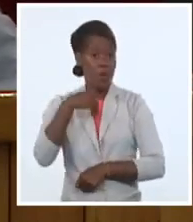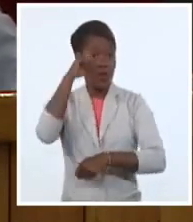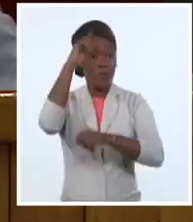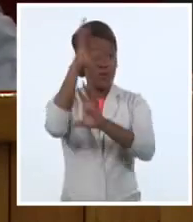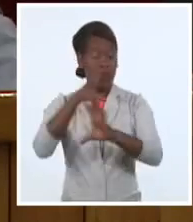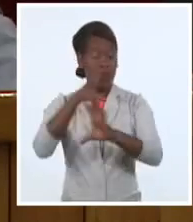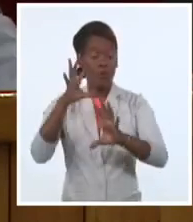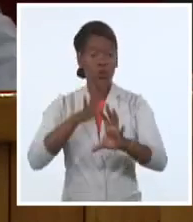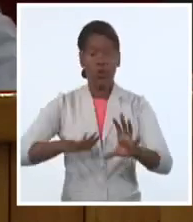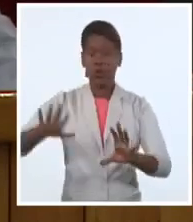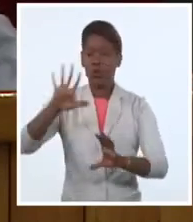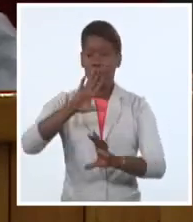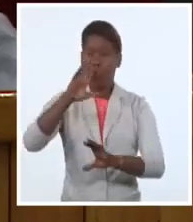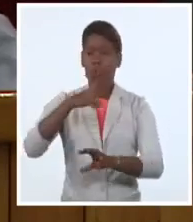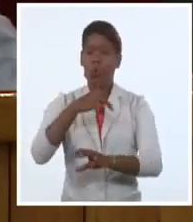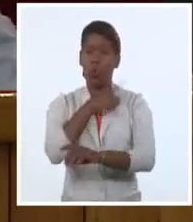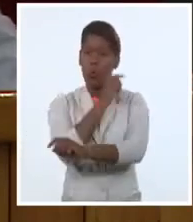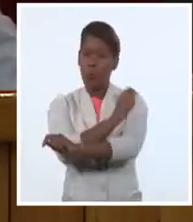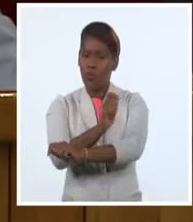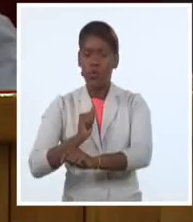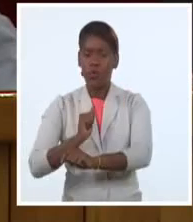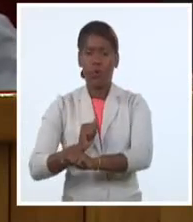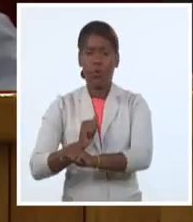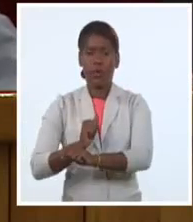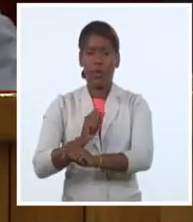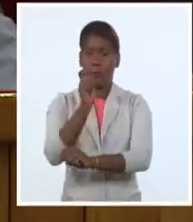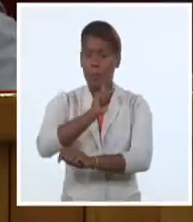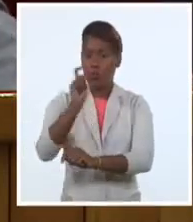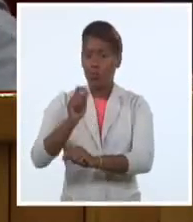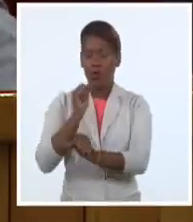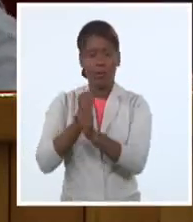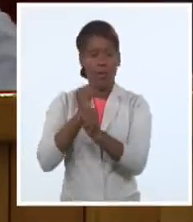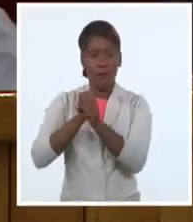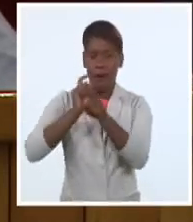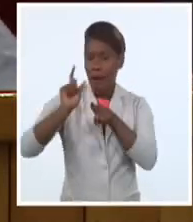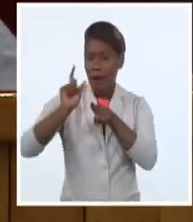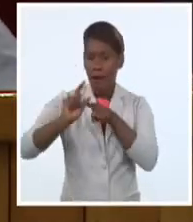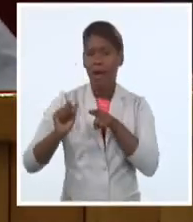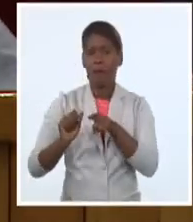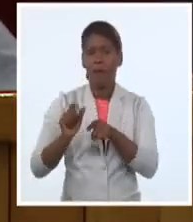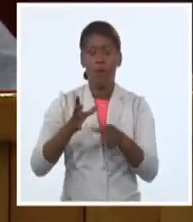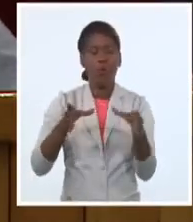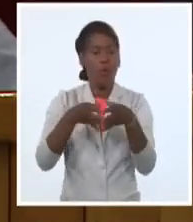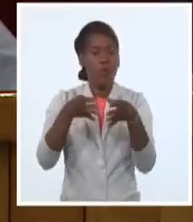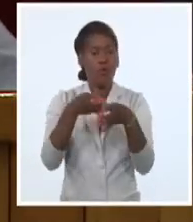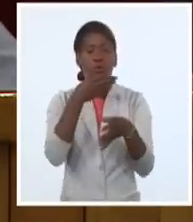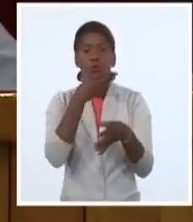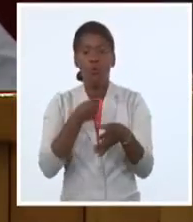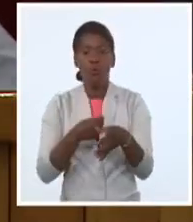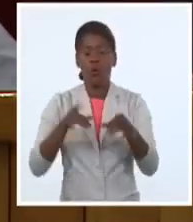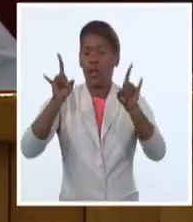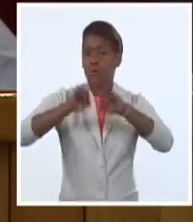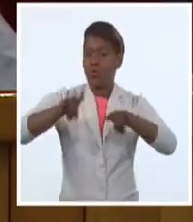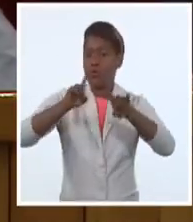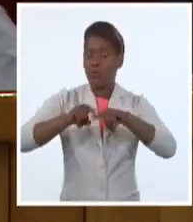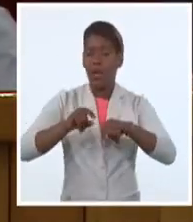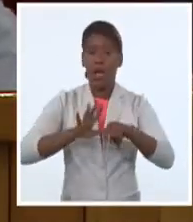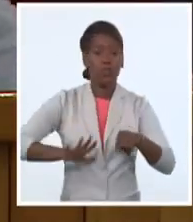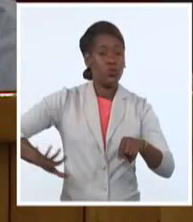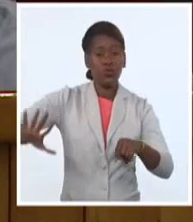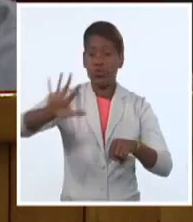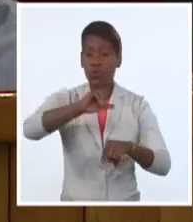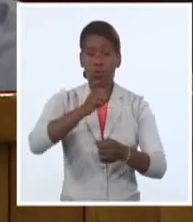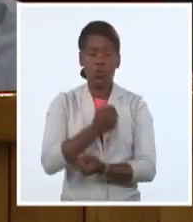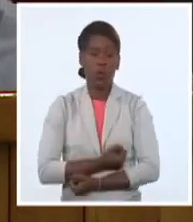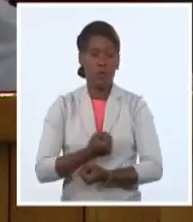los educadores, los obreros, los campesinos, los combatientes, los jóvenes, los